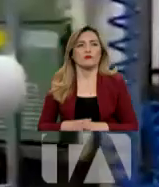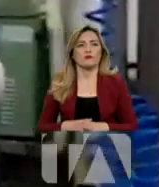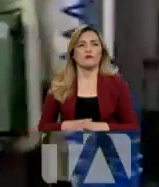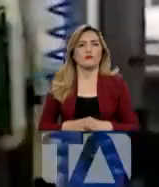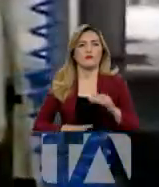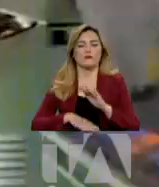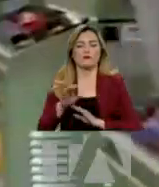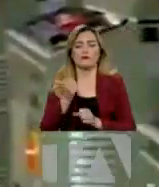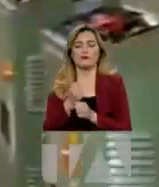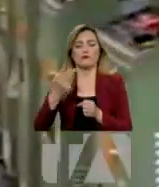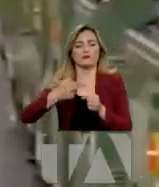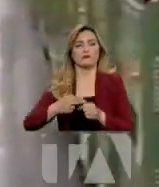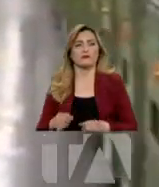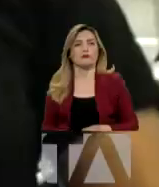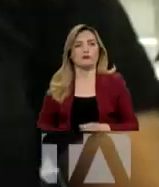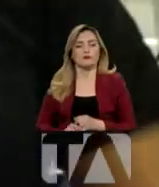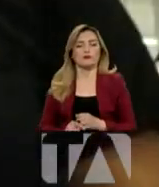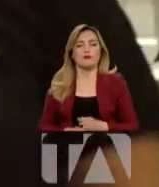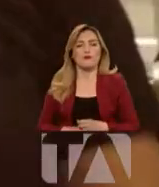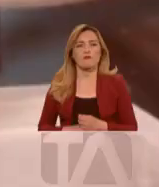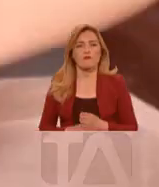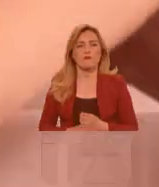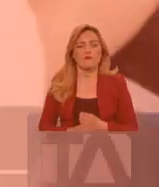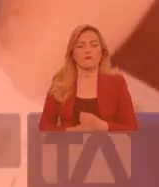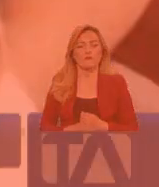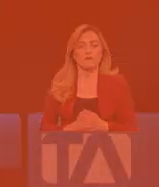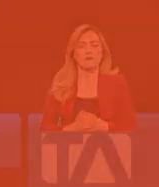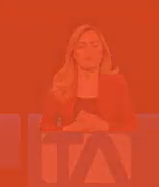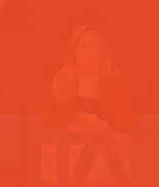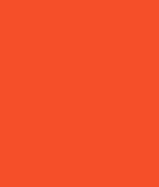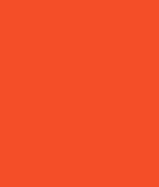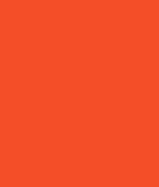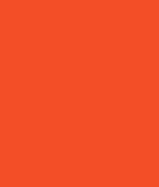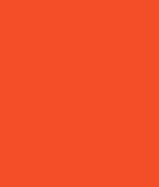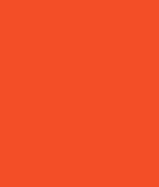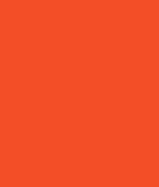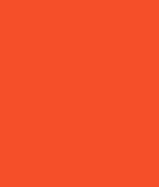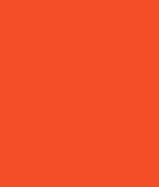plazas formales que se abren en el país. En Quito, Belén Merizalde, 24 horas.